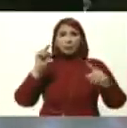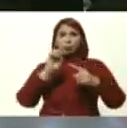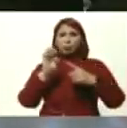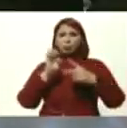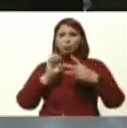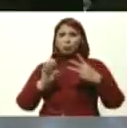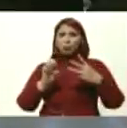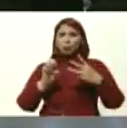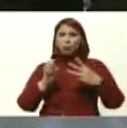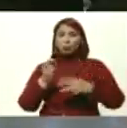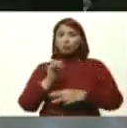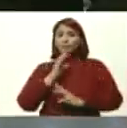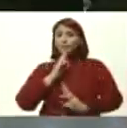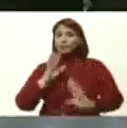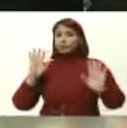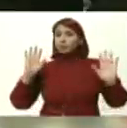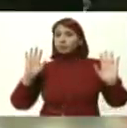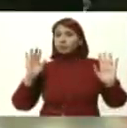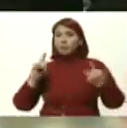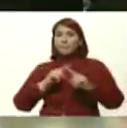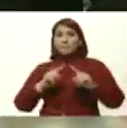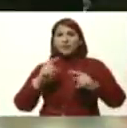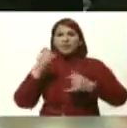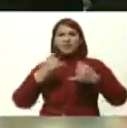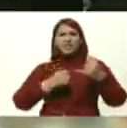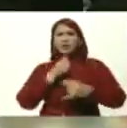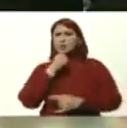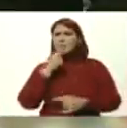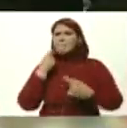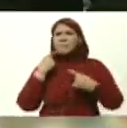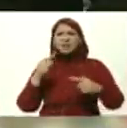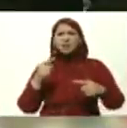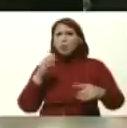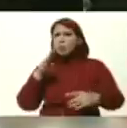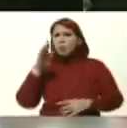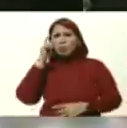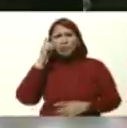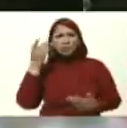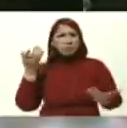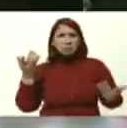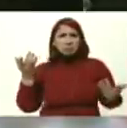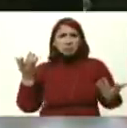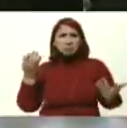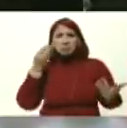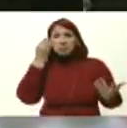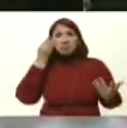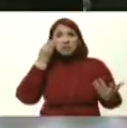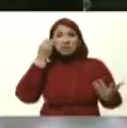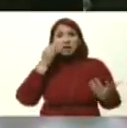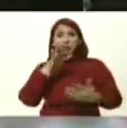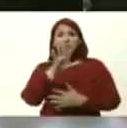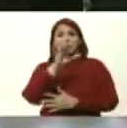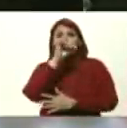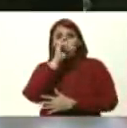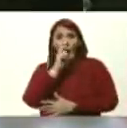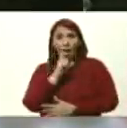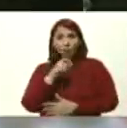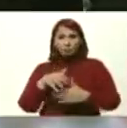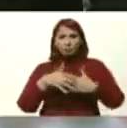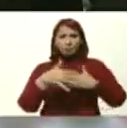hubo un resultado. Pero al final, ¿quién perdió, Boris? Pensando en estos 5 años que